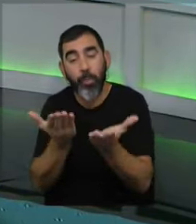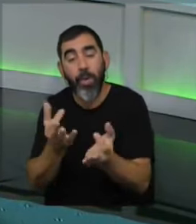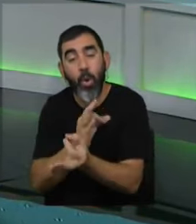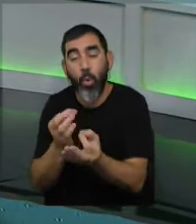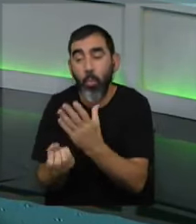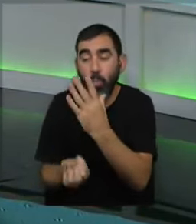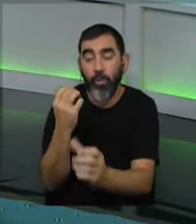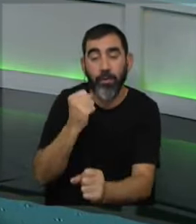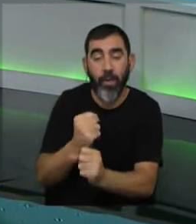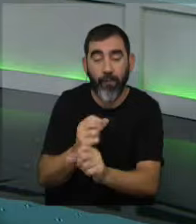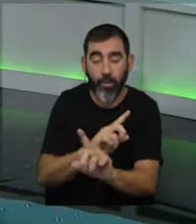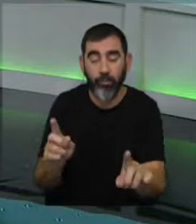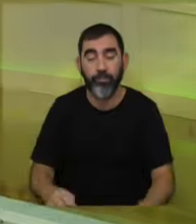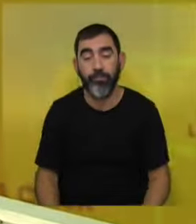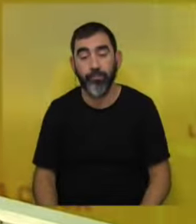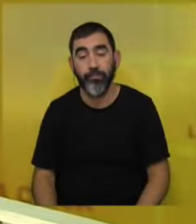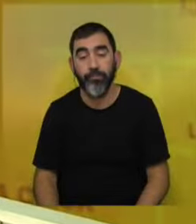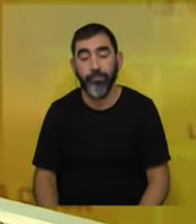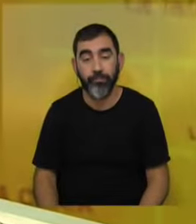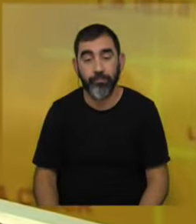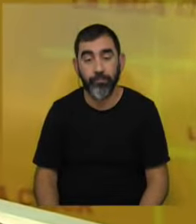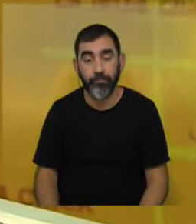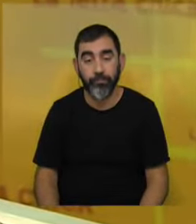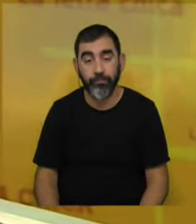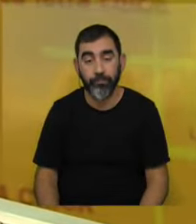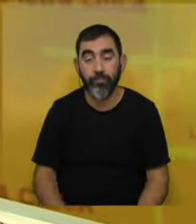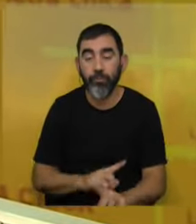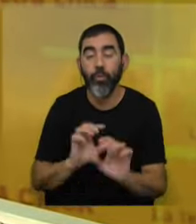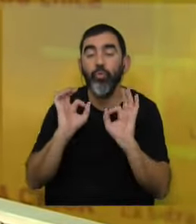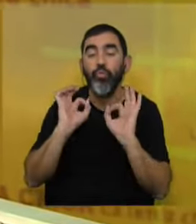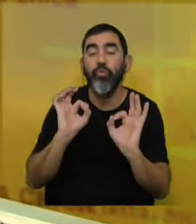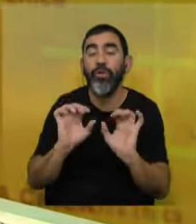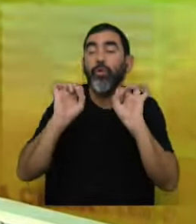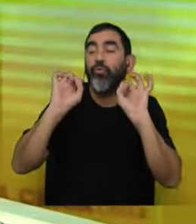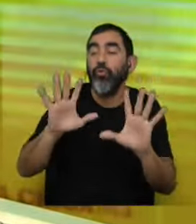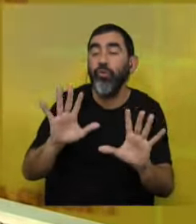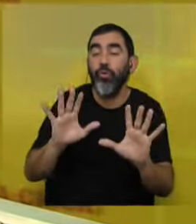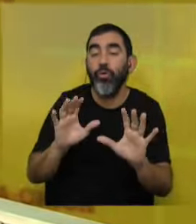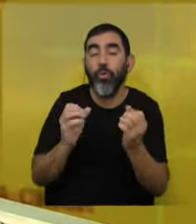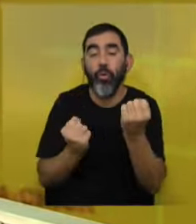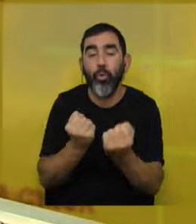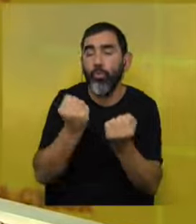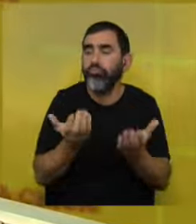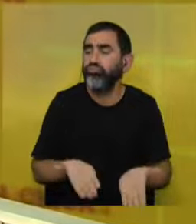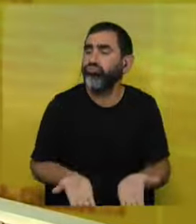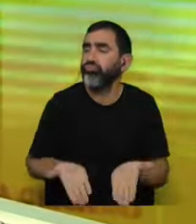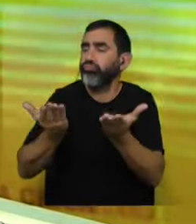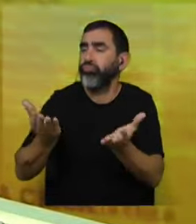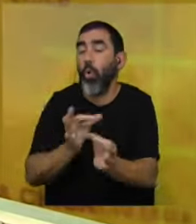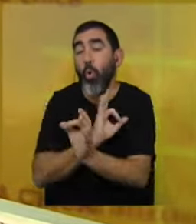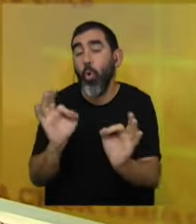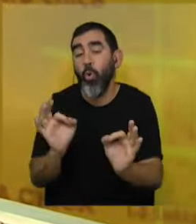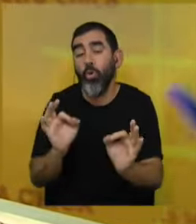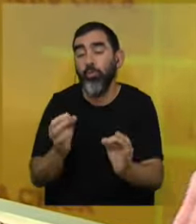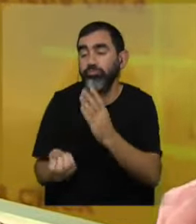generen más puestos de trabajo para abordarlo no alcanza bueno Con que con que la economía crezca o incluso